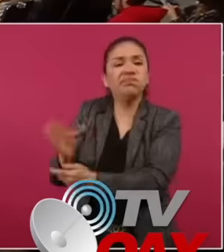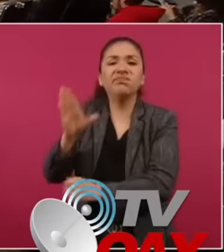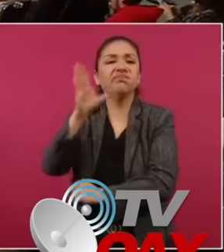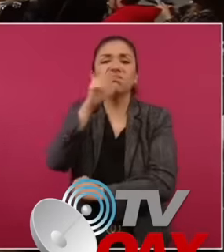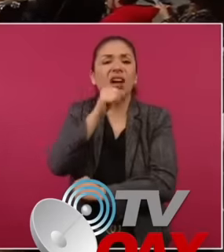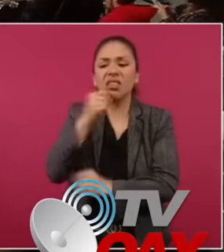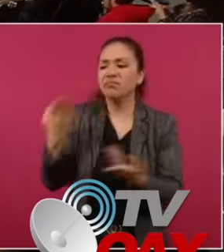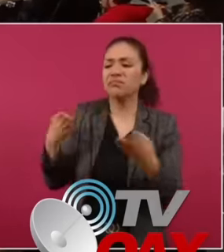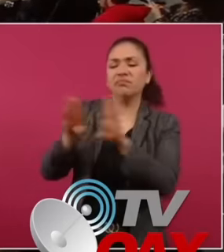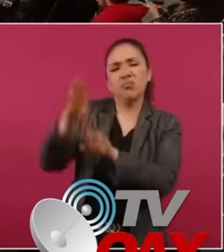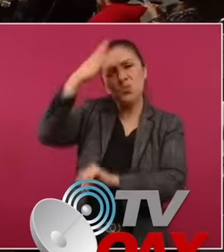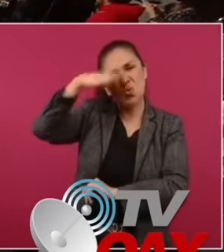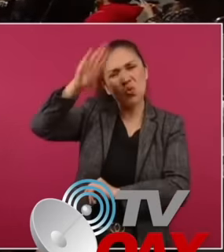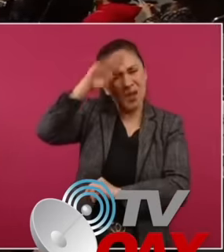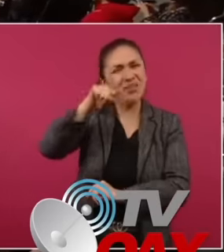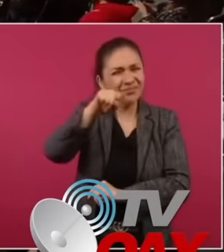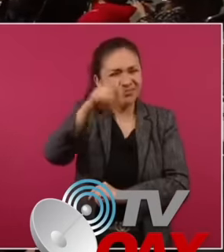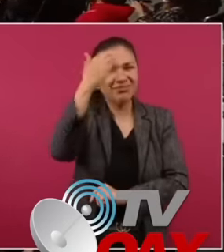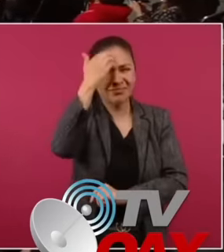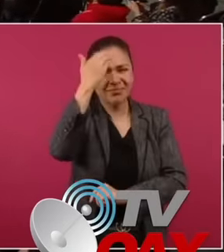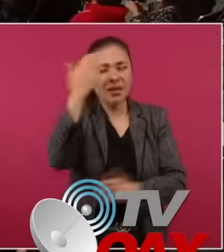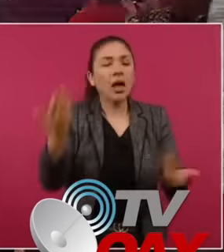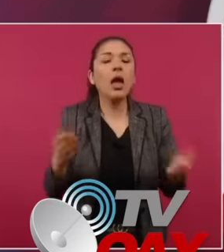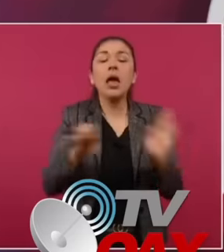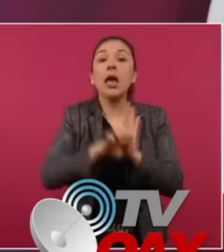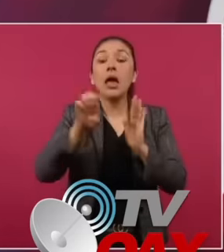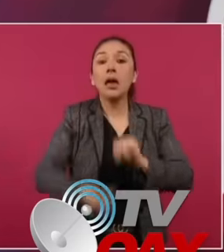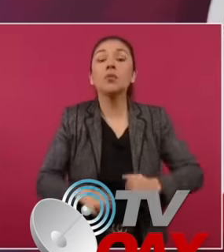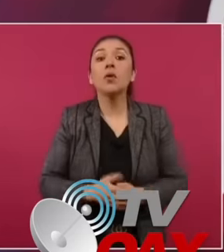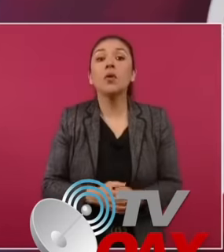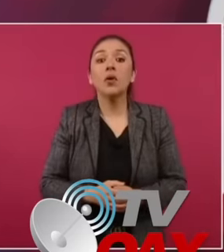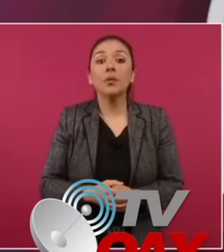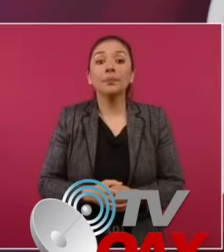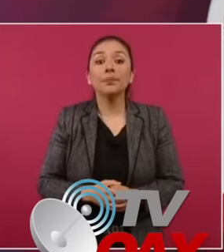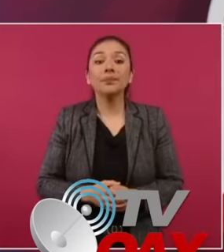Ustedes saben que para pagarle a los